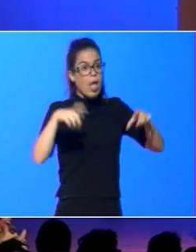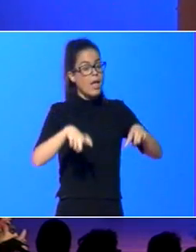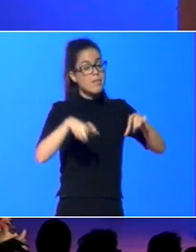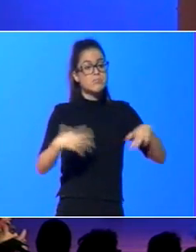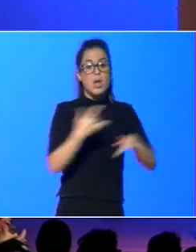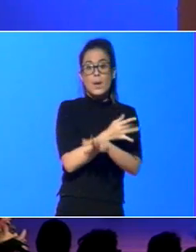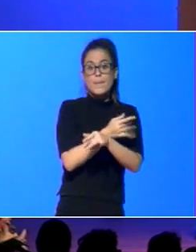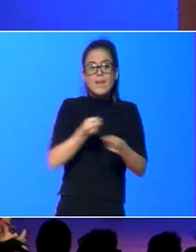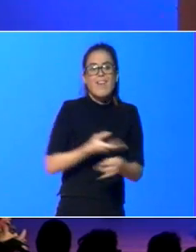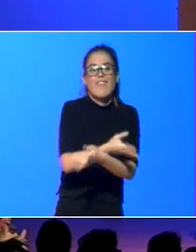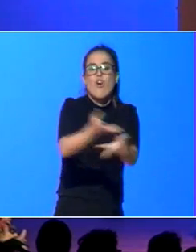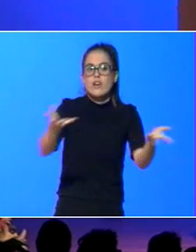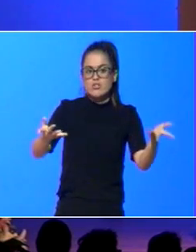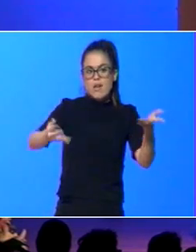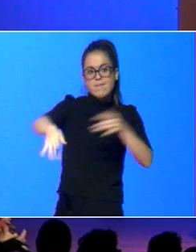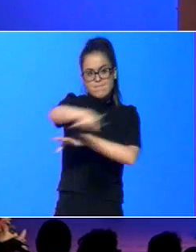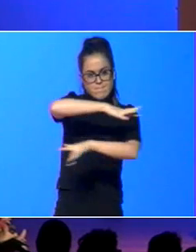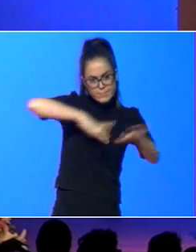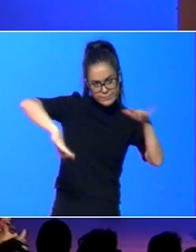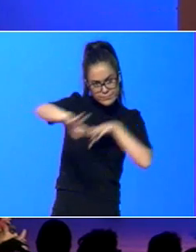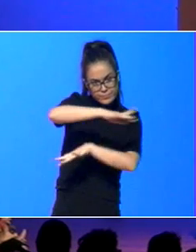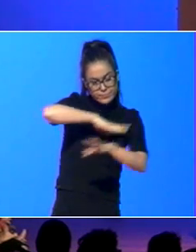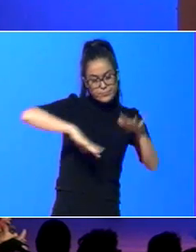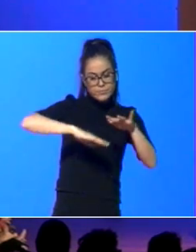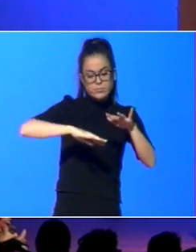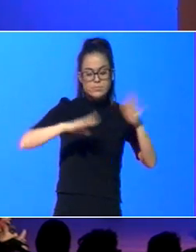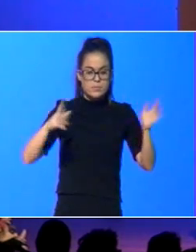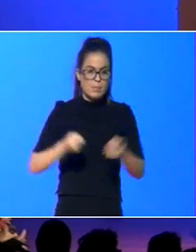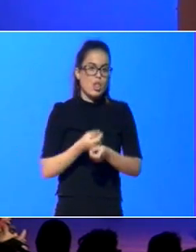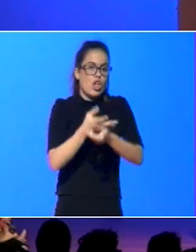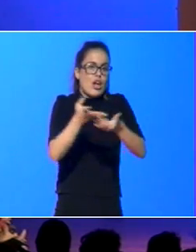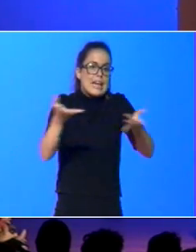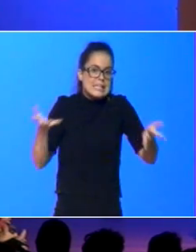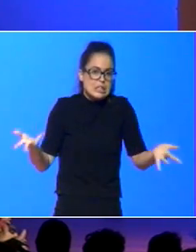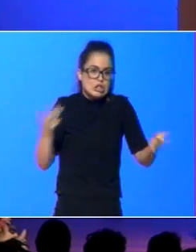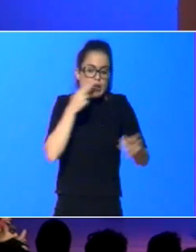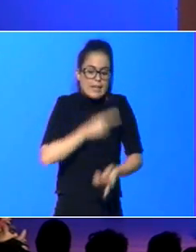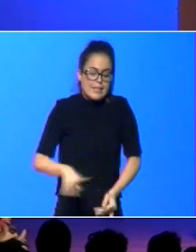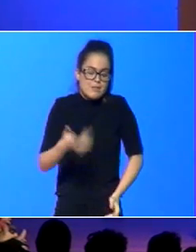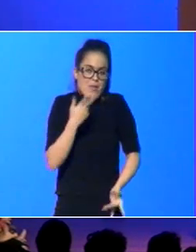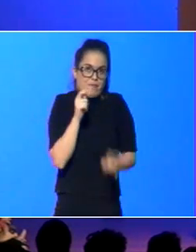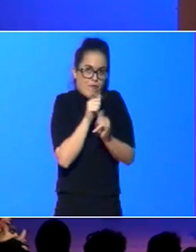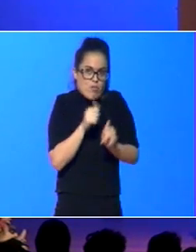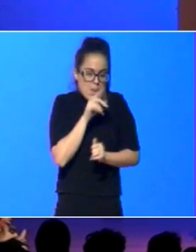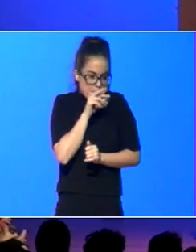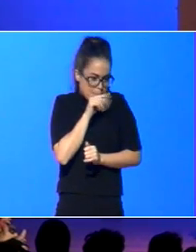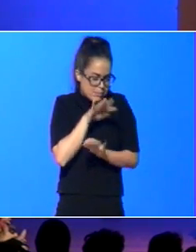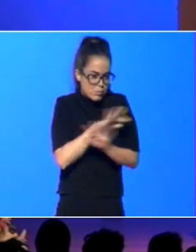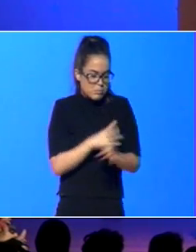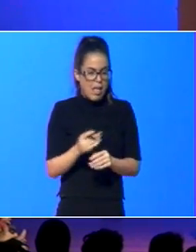beste umiakin. Bueno, beste umiakin esateko modu bat da, baina antxe egoten zirian,